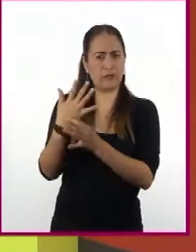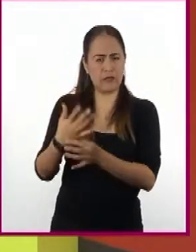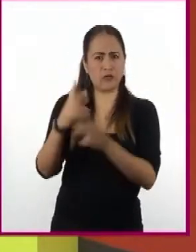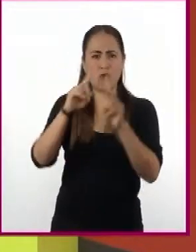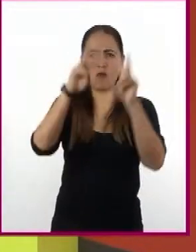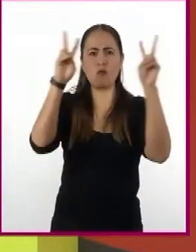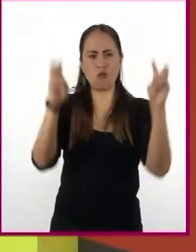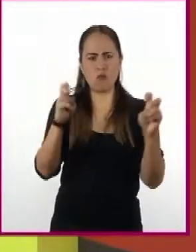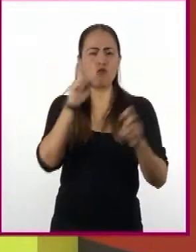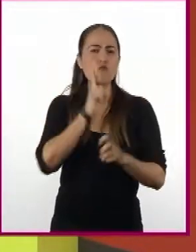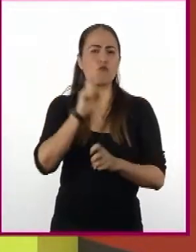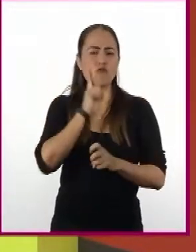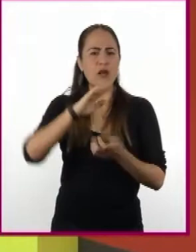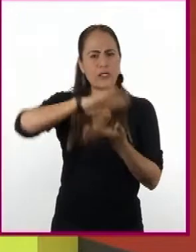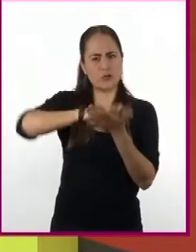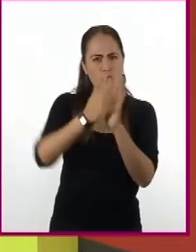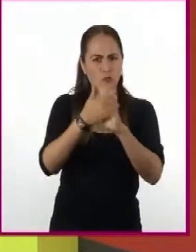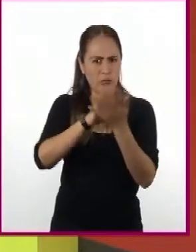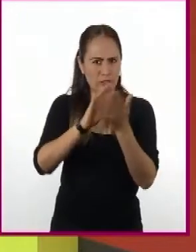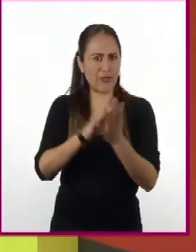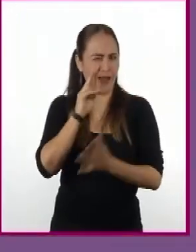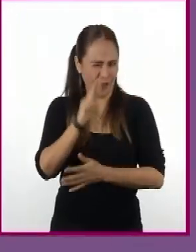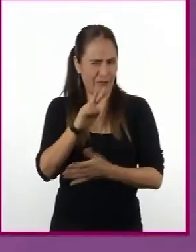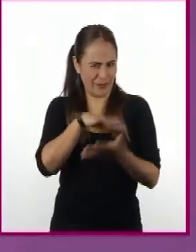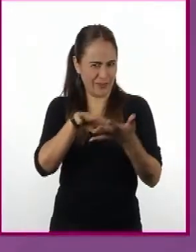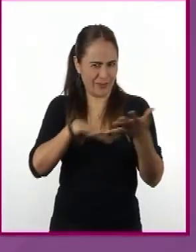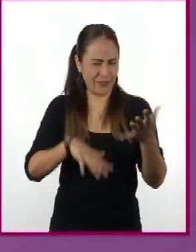Mujeres de Tortilla. Les invito a seguir la lectura.